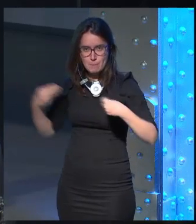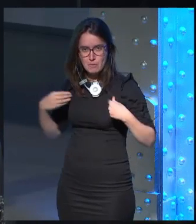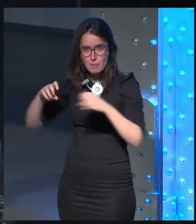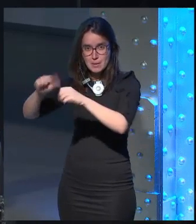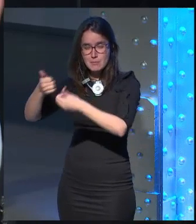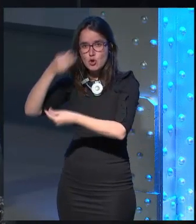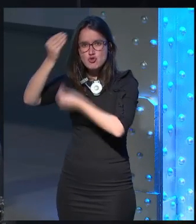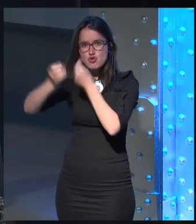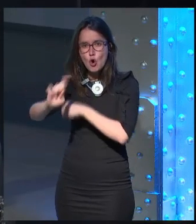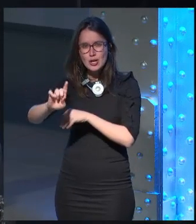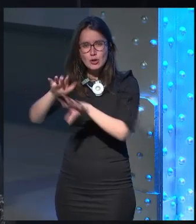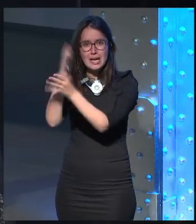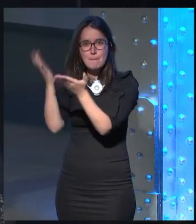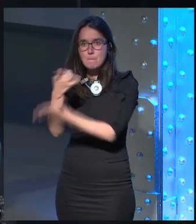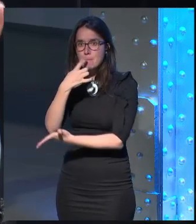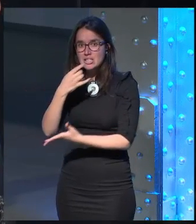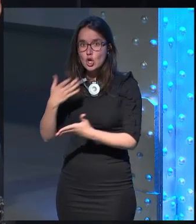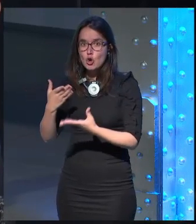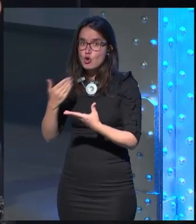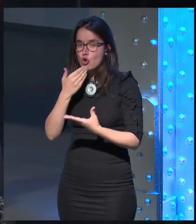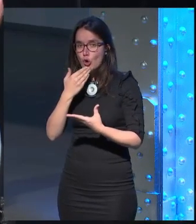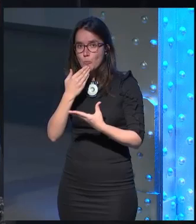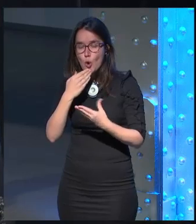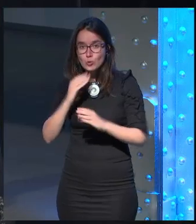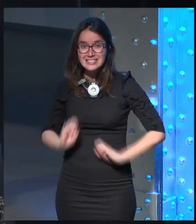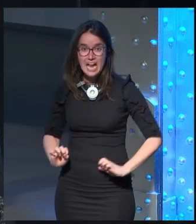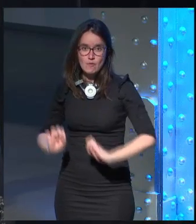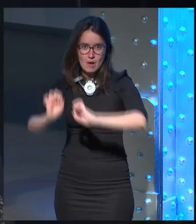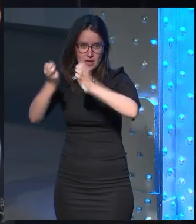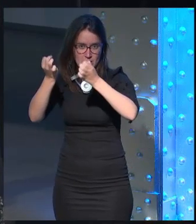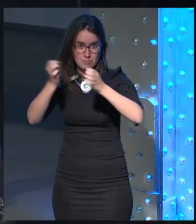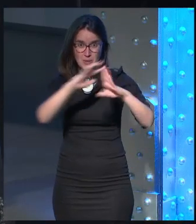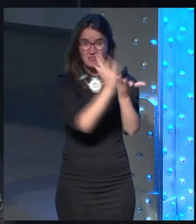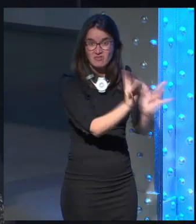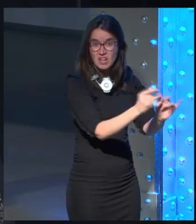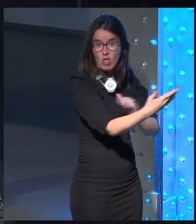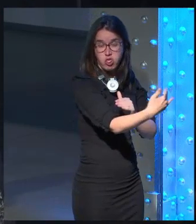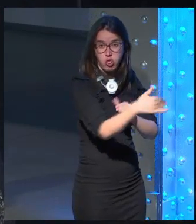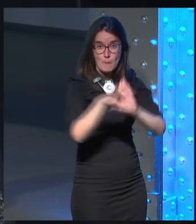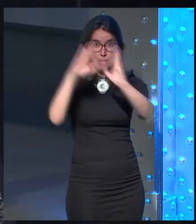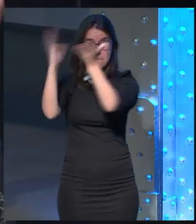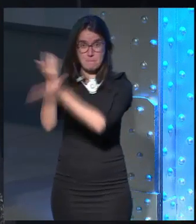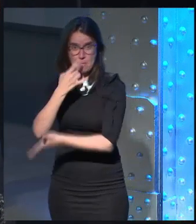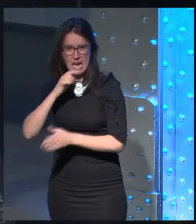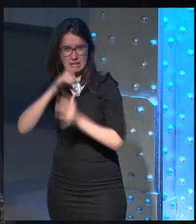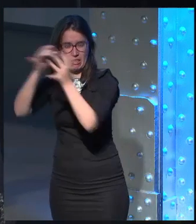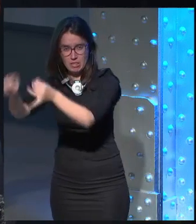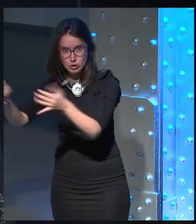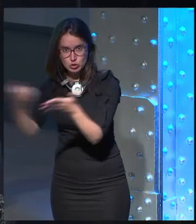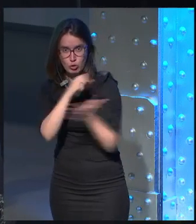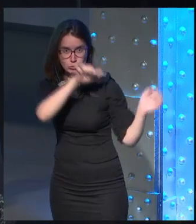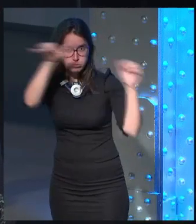Marte sea como una especie de bote salvavidas para la Tierra. Siempre podremos vivir aquí mucho más fácil que en cualquier otro lugar